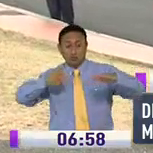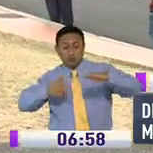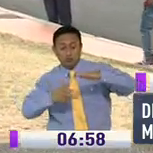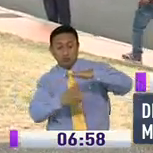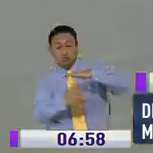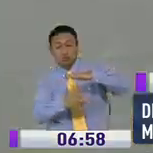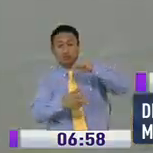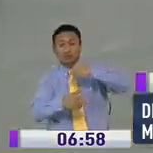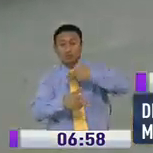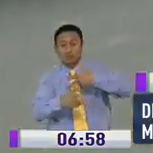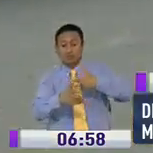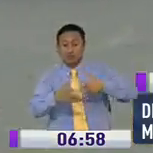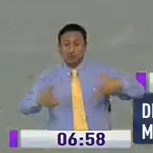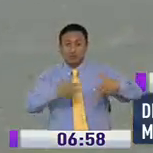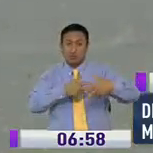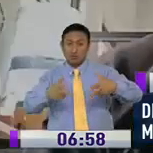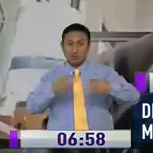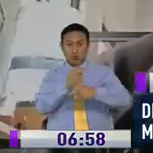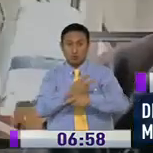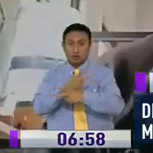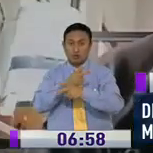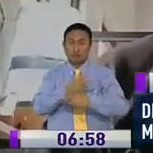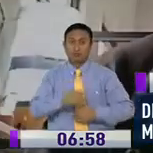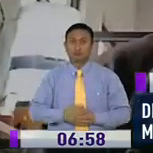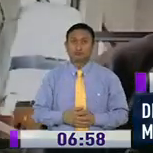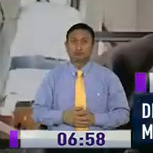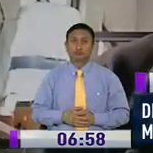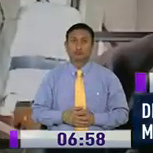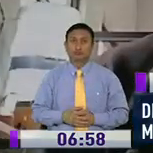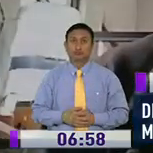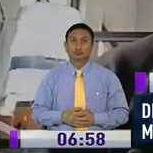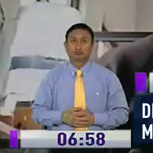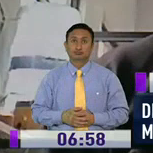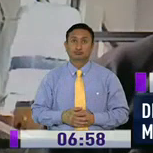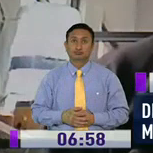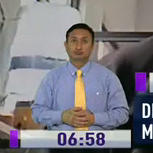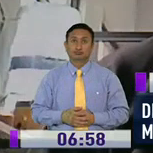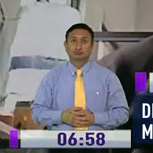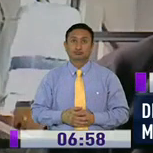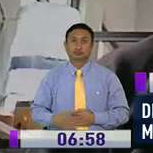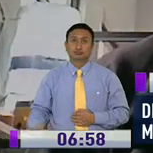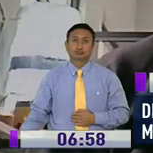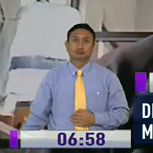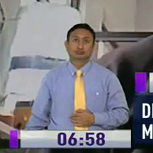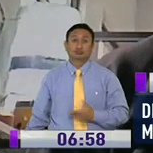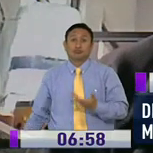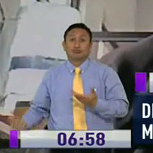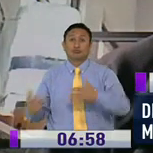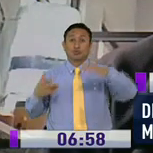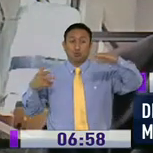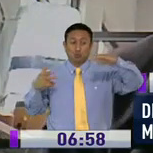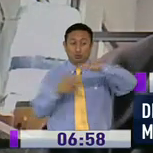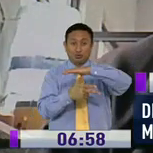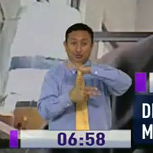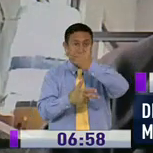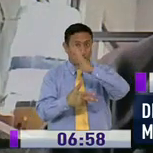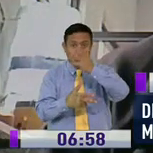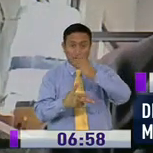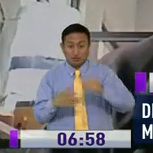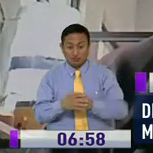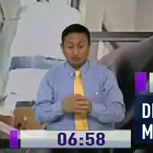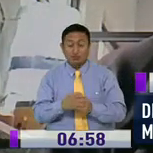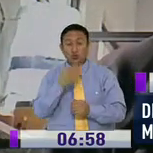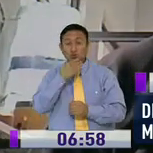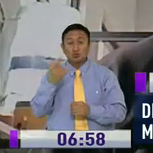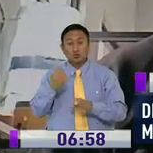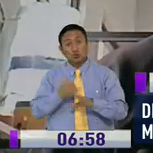cuidar la pintura y la carrocería. Y si obviamente no tenemos un galpón que pase cubierto el vehículo, se